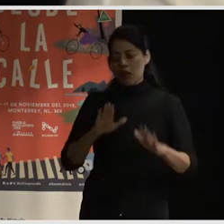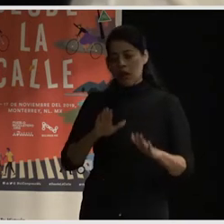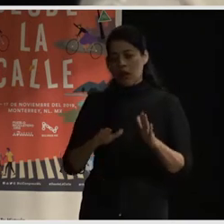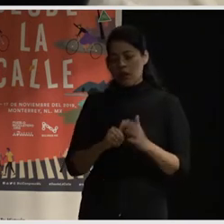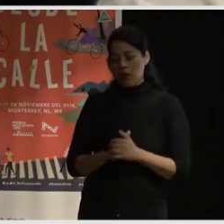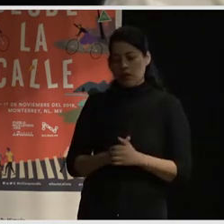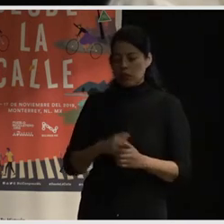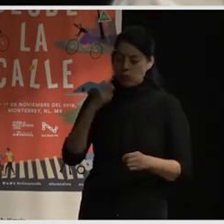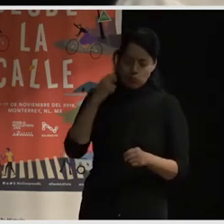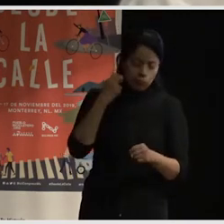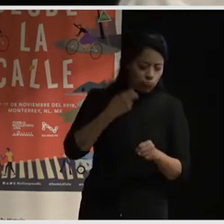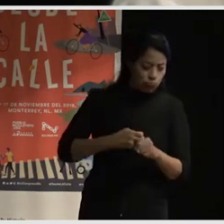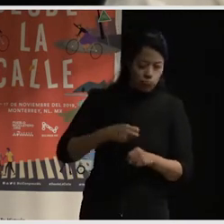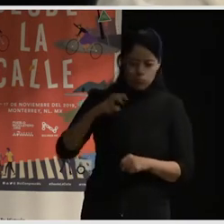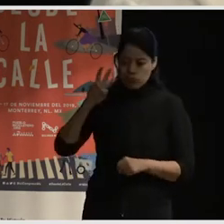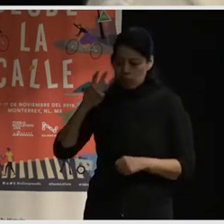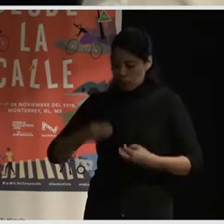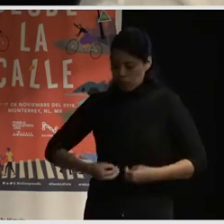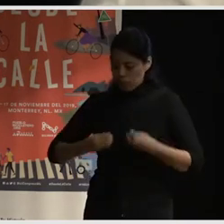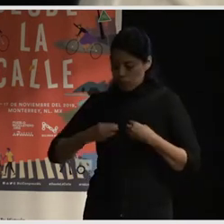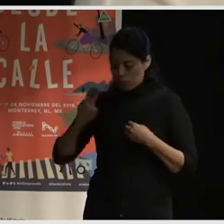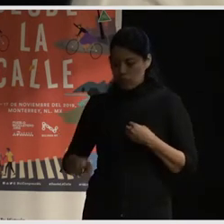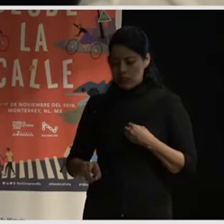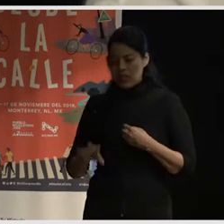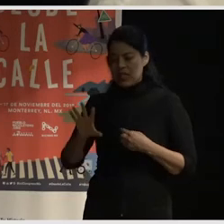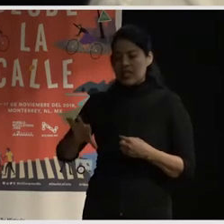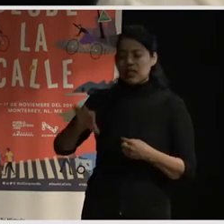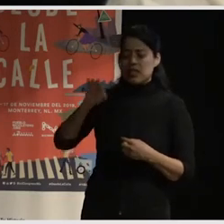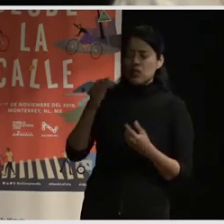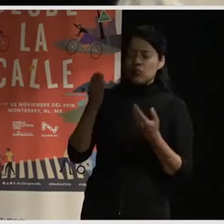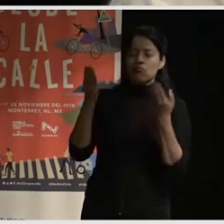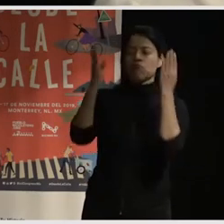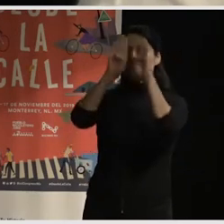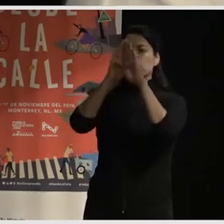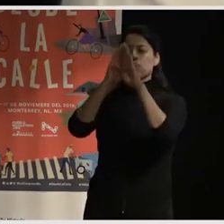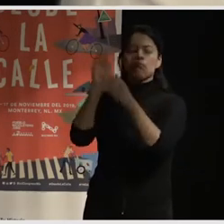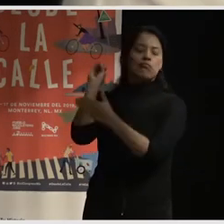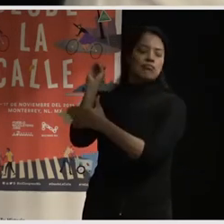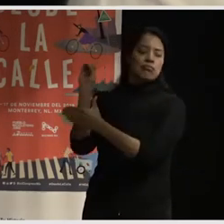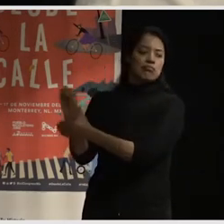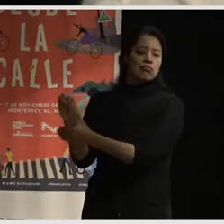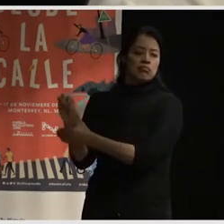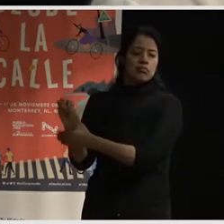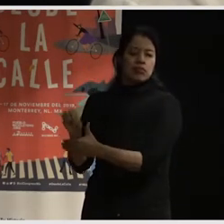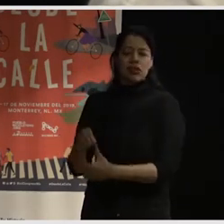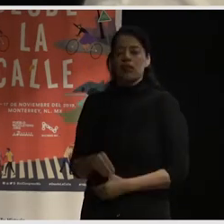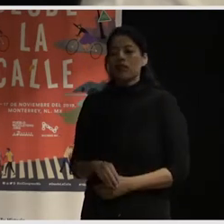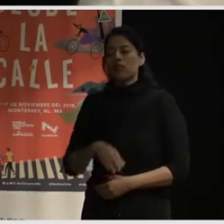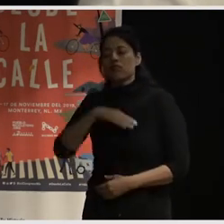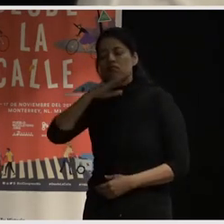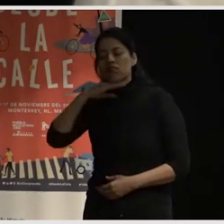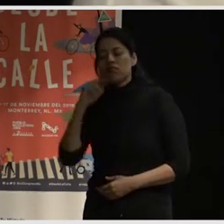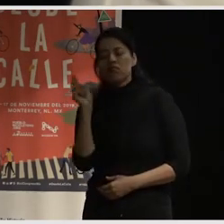lo duro de la realidad elegimos cerrarnos elegimos no ver elegimos mirar hacia otro lado